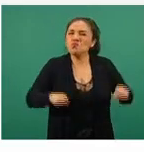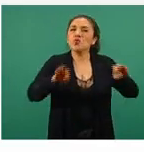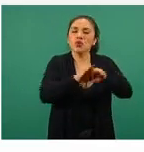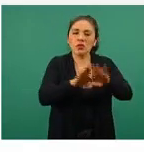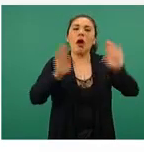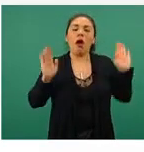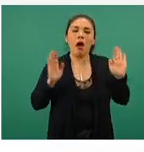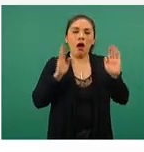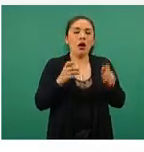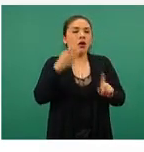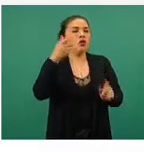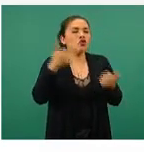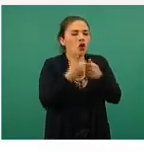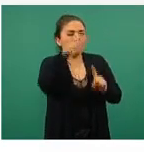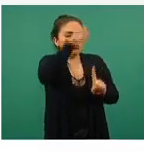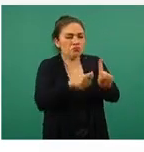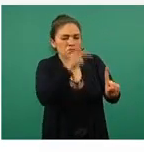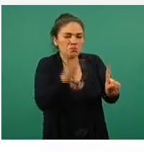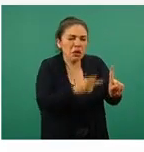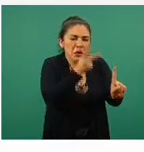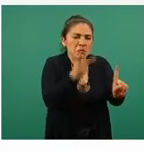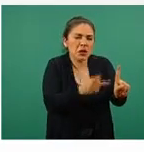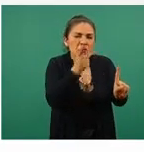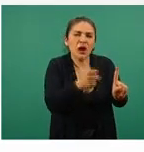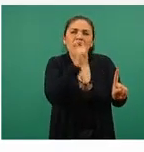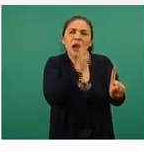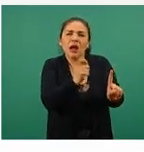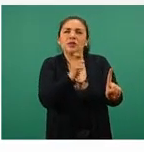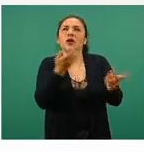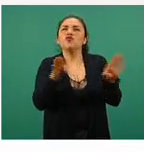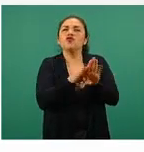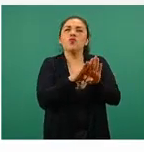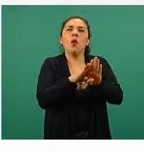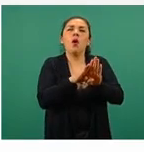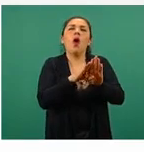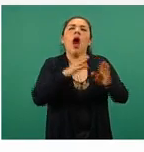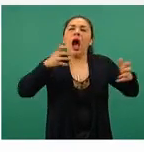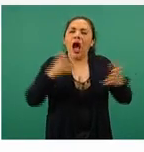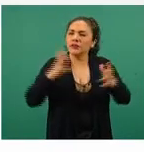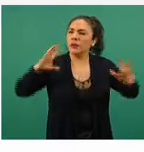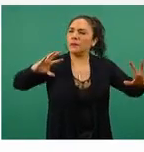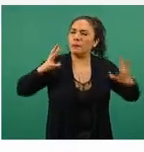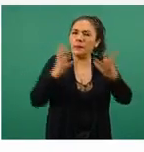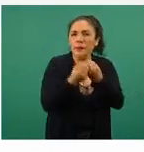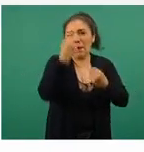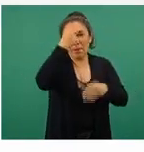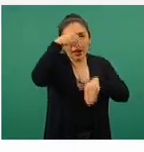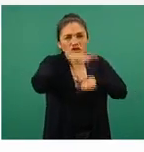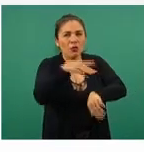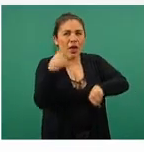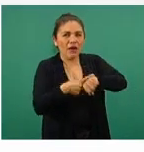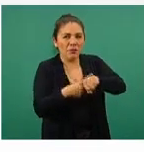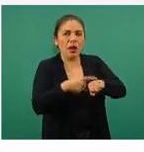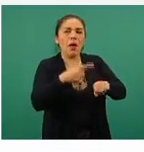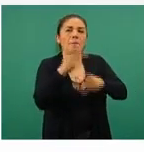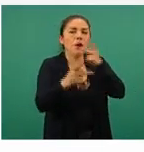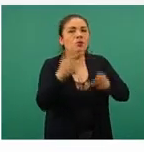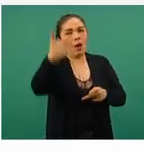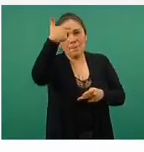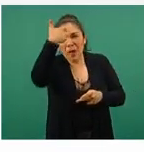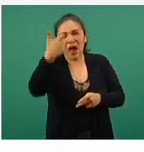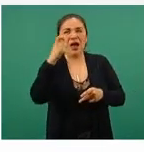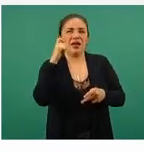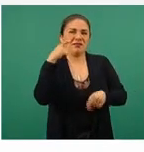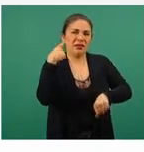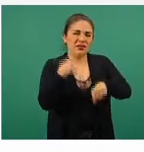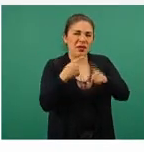les aplicaba el cuestionario en su momento de todo lo relativo a la pandemia, la toma de